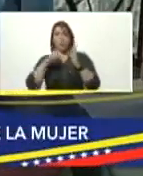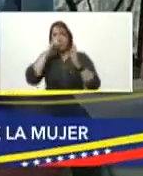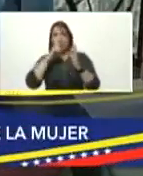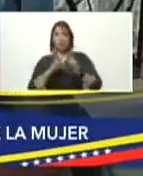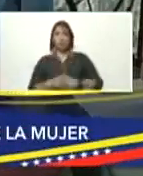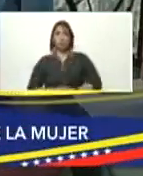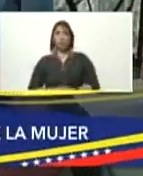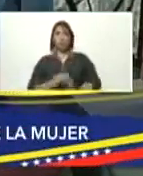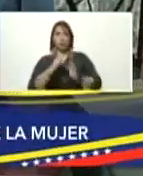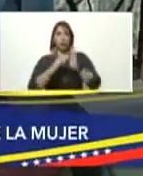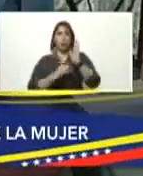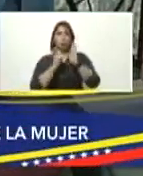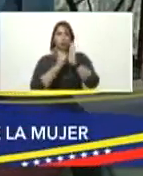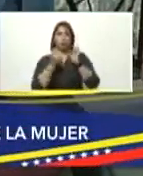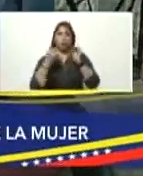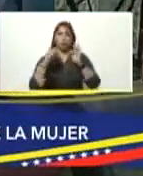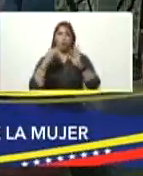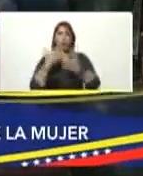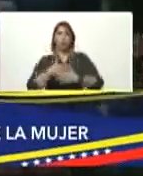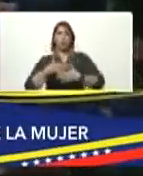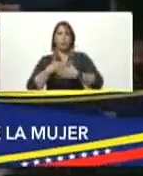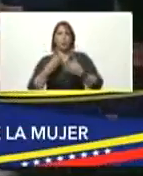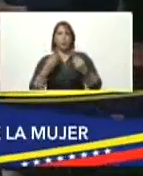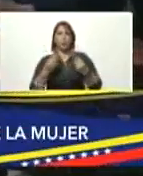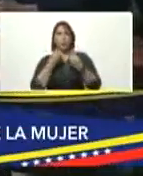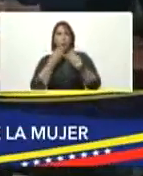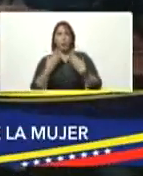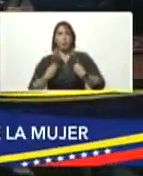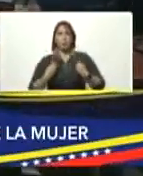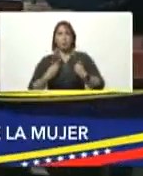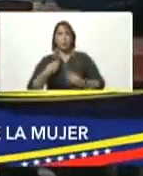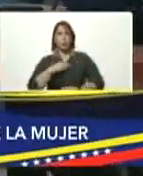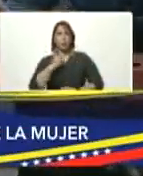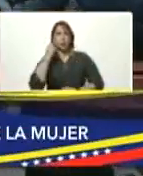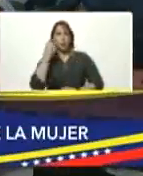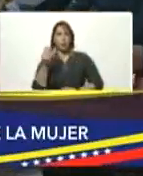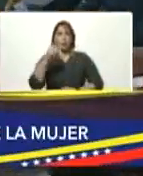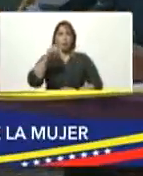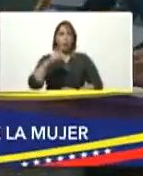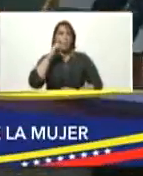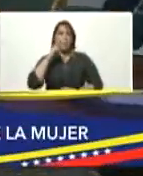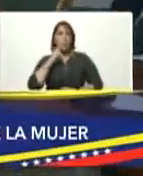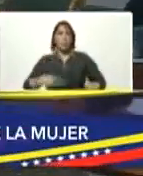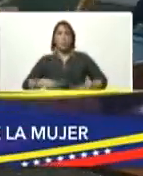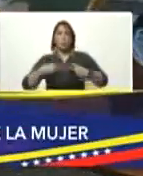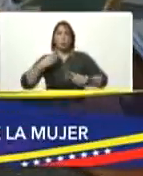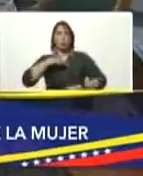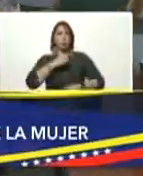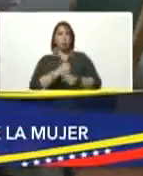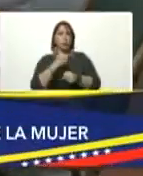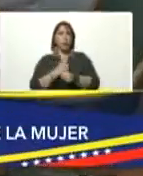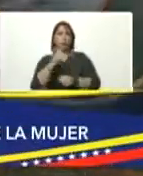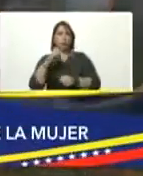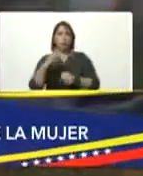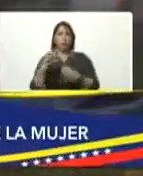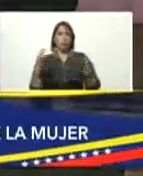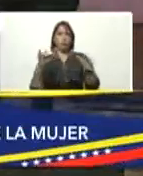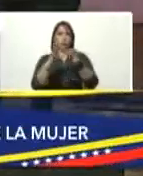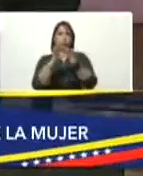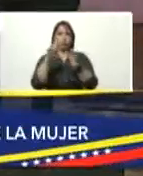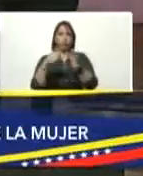ese indicativo, que nos favorece muchísimo para el buen vivir de nuestras mujeres. Pero además el parto humanizado, que estamos trabajando de la mano también